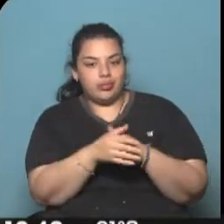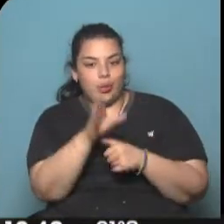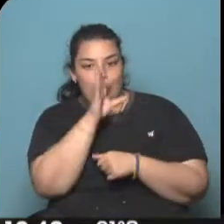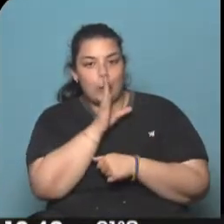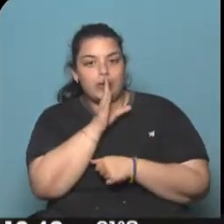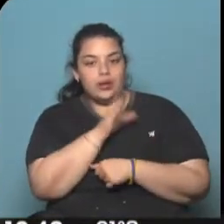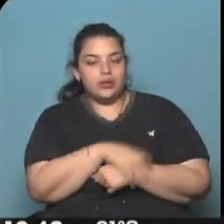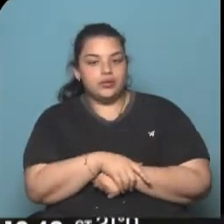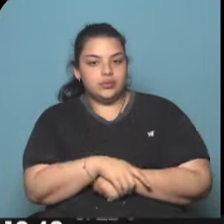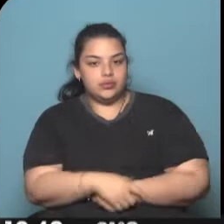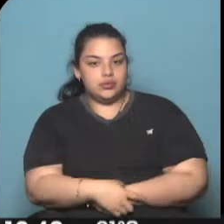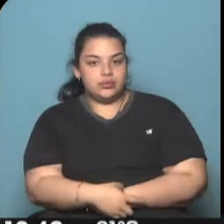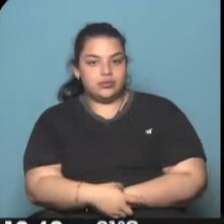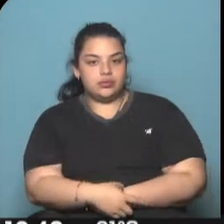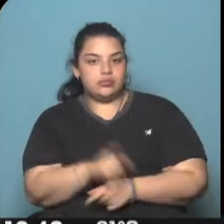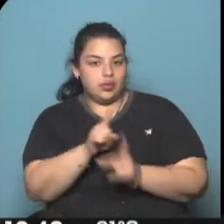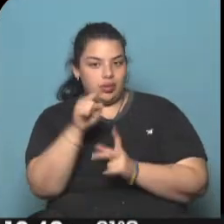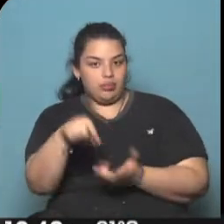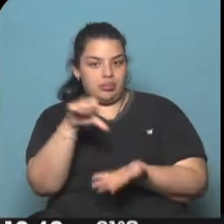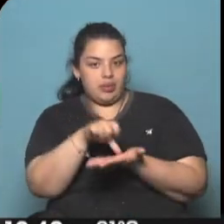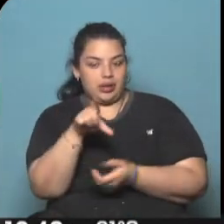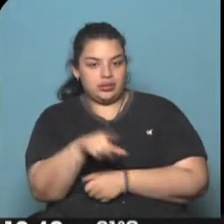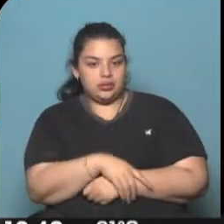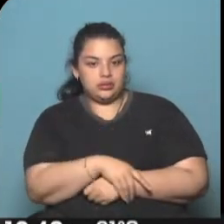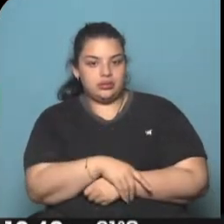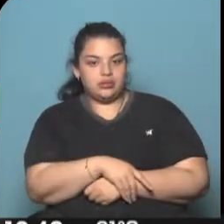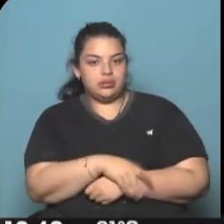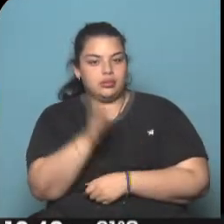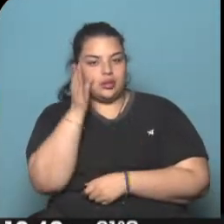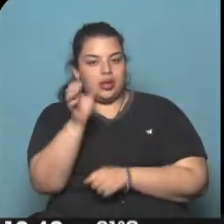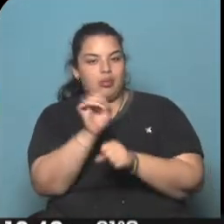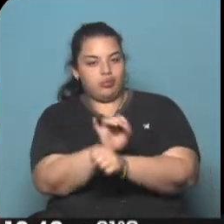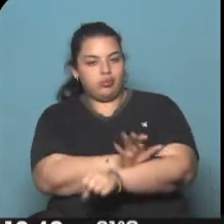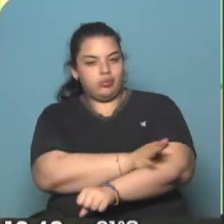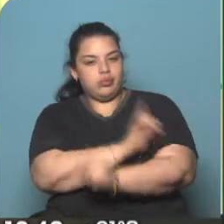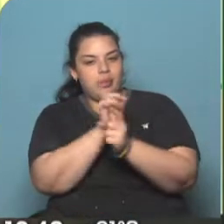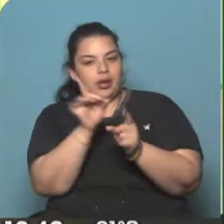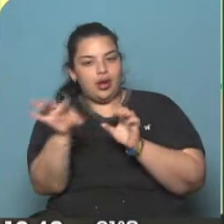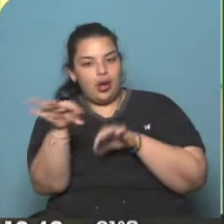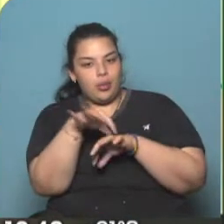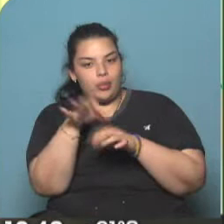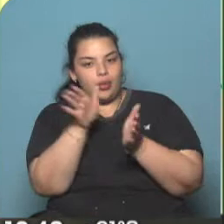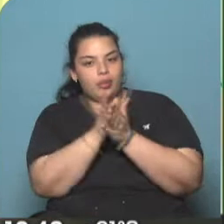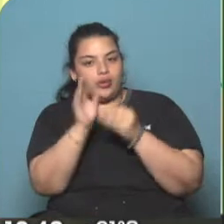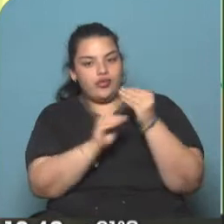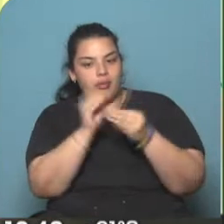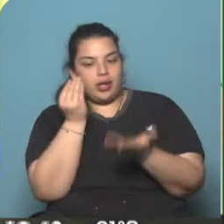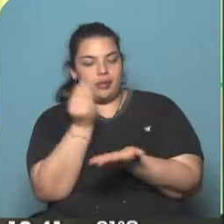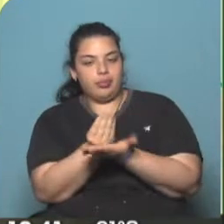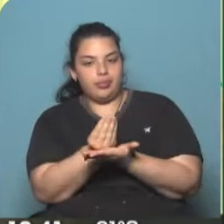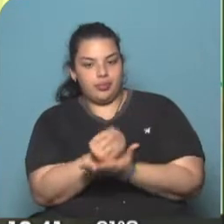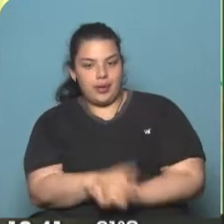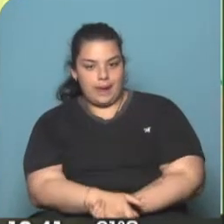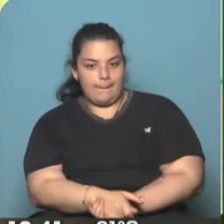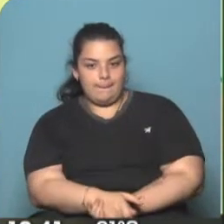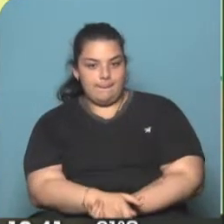judíos en nuestro país. Con mucha emoción, con mucho compromiso, con los familiares aquí presentes, que son